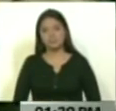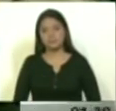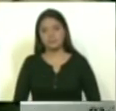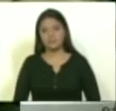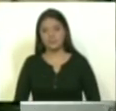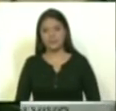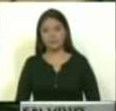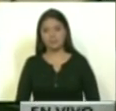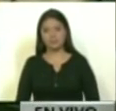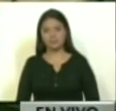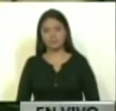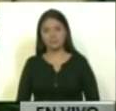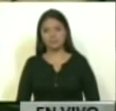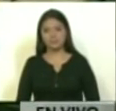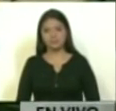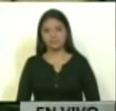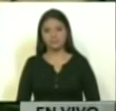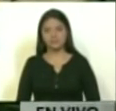Indestructible.